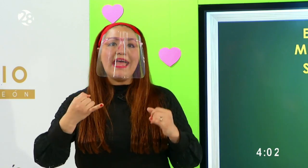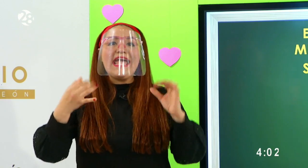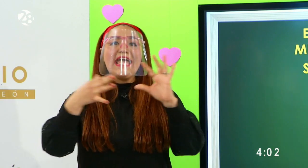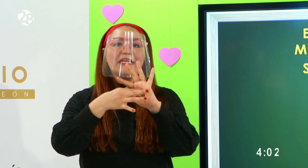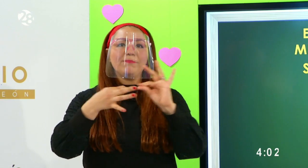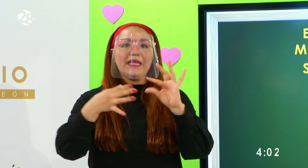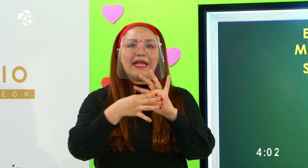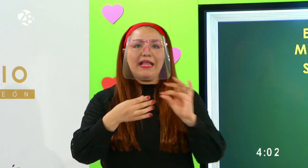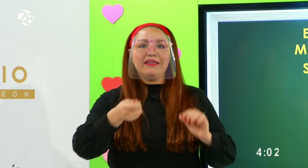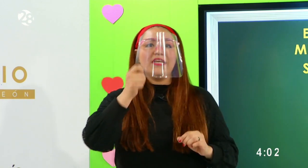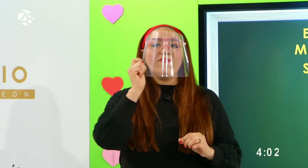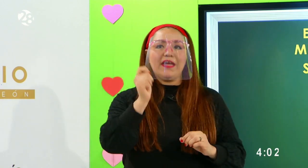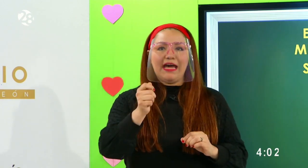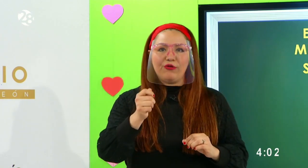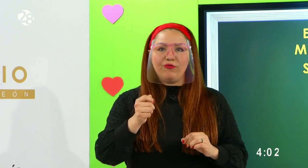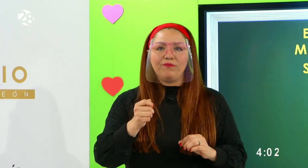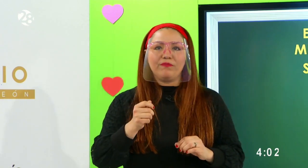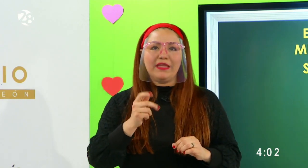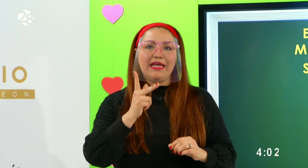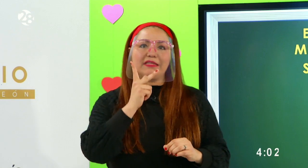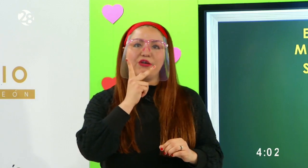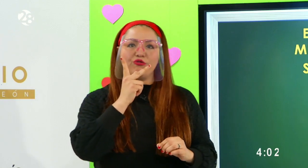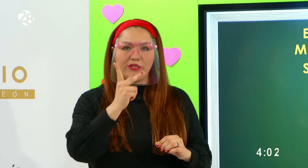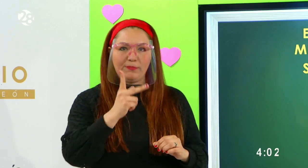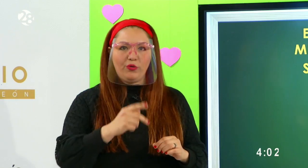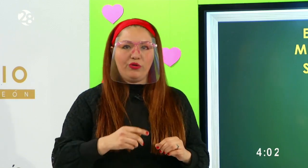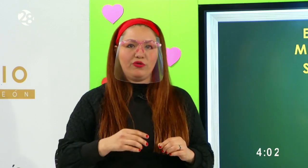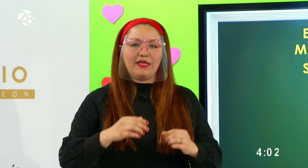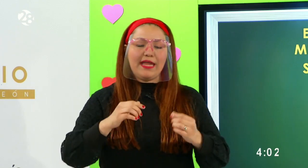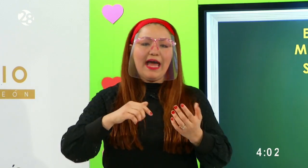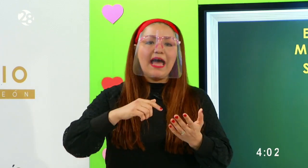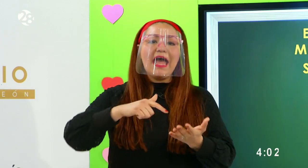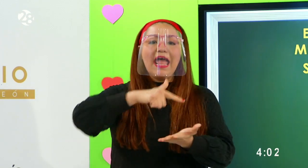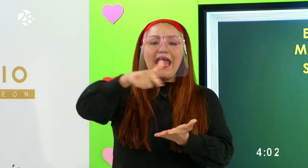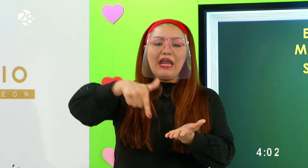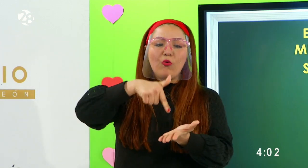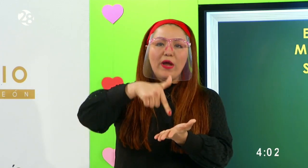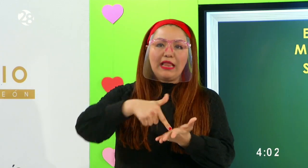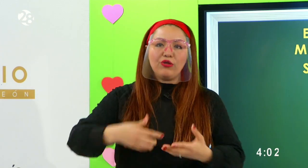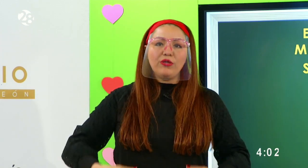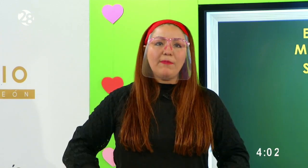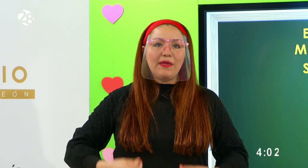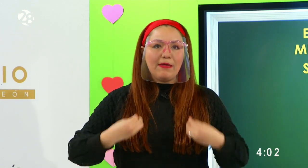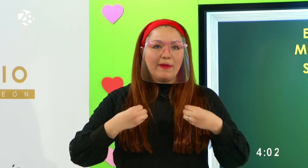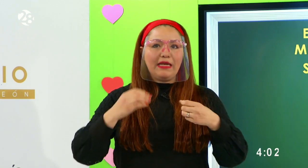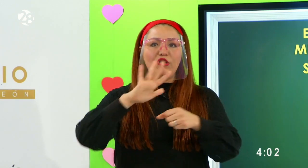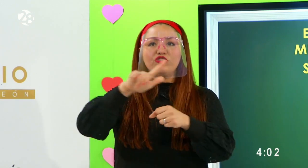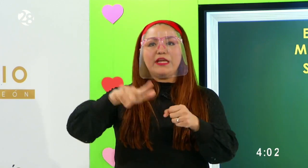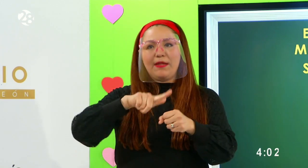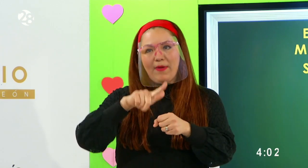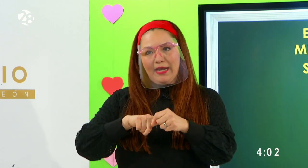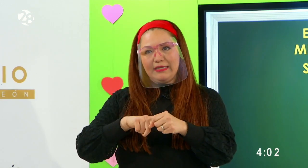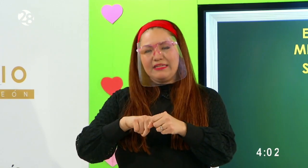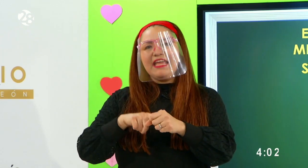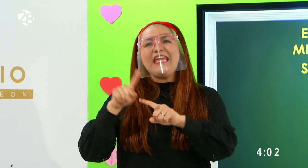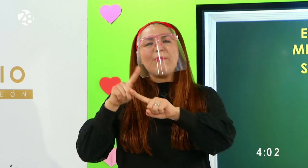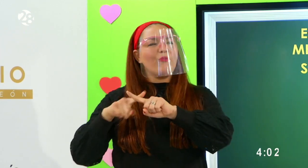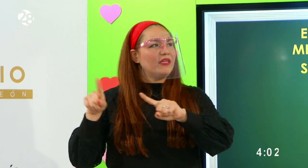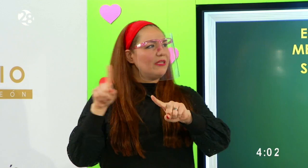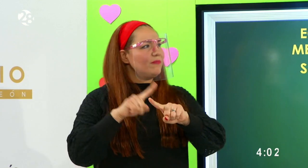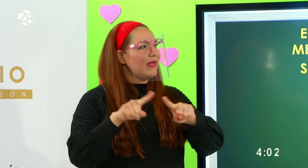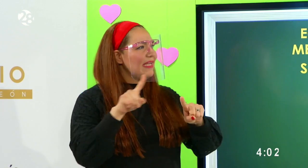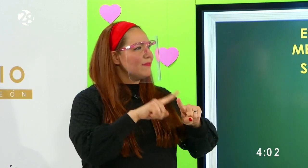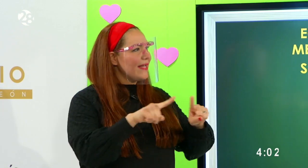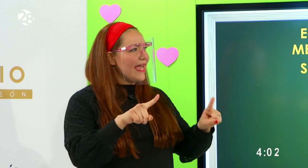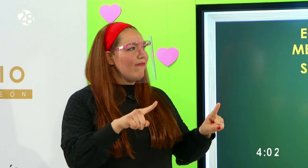que explicar el significado de ese concepto. Entonces sería el lugar donde viven los animales. Y